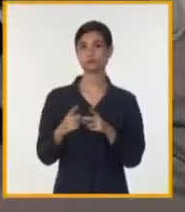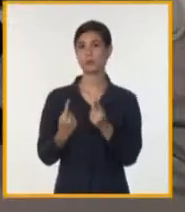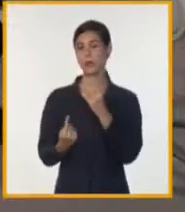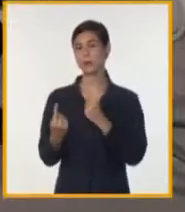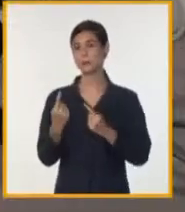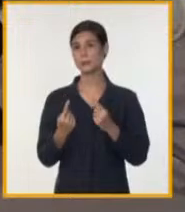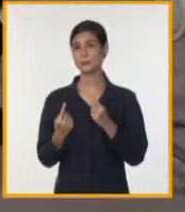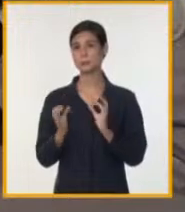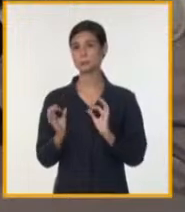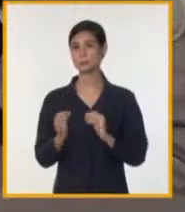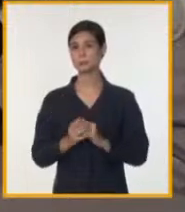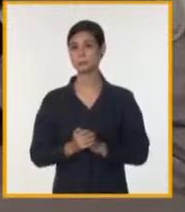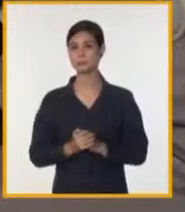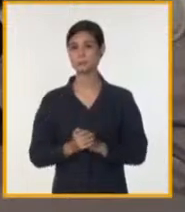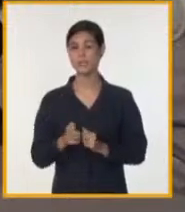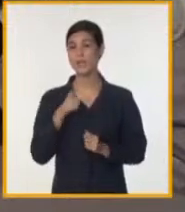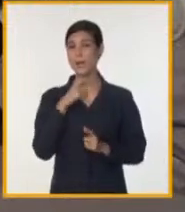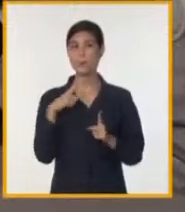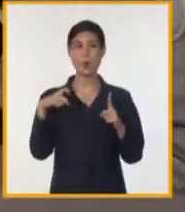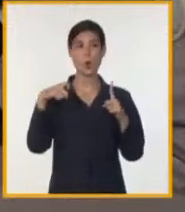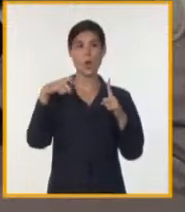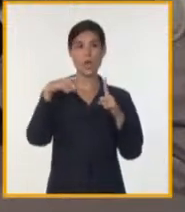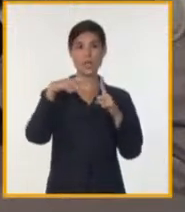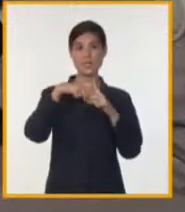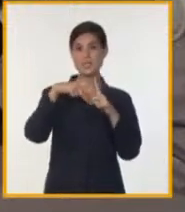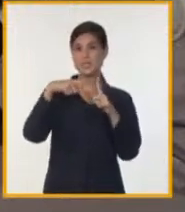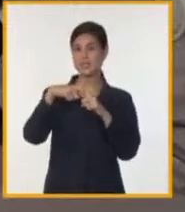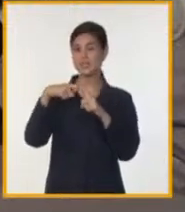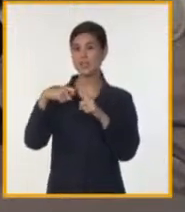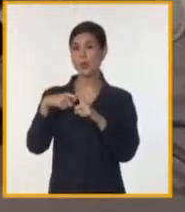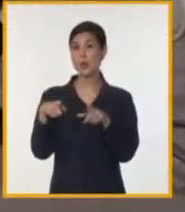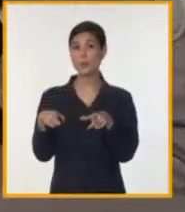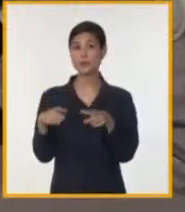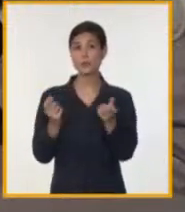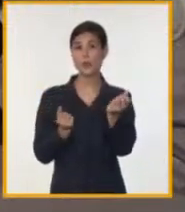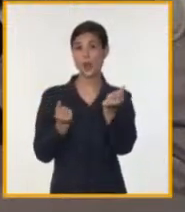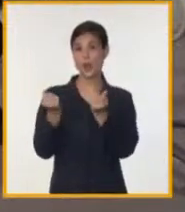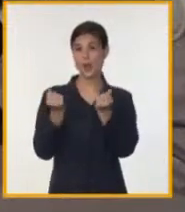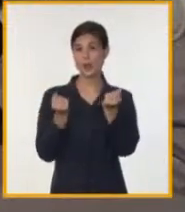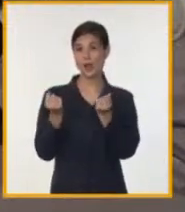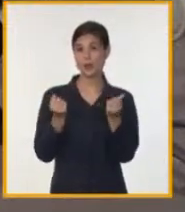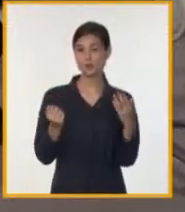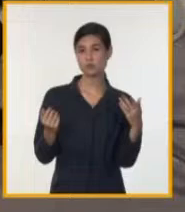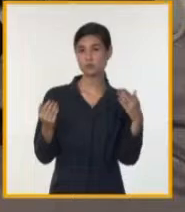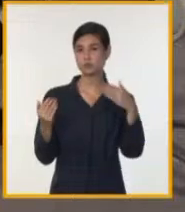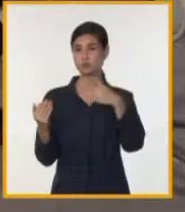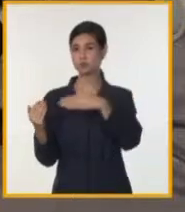de la cantidad de kilómetros que se recorren y de la actividad diurna y nocturna que la empresa realiza.